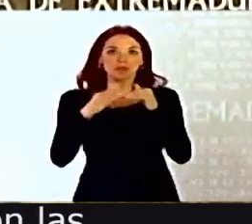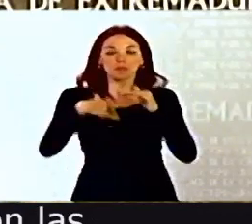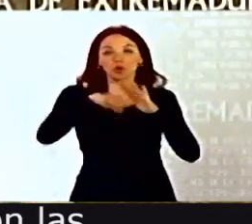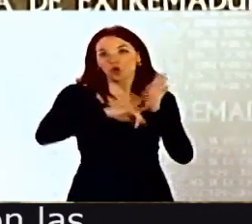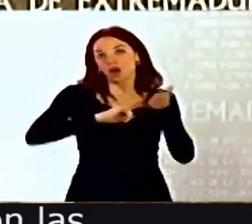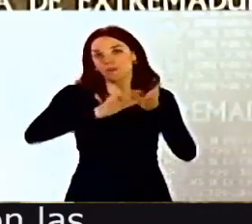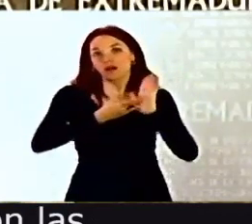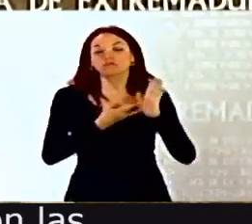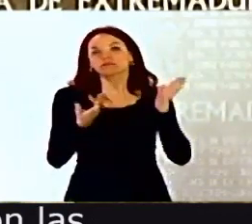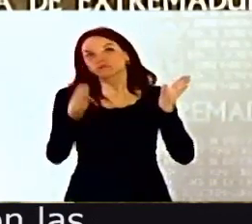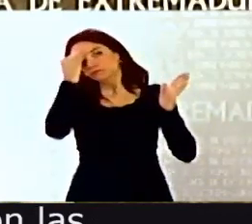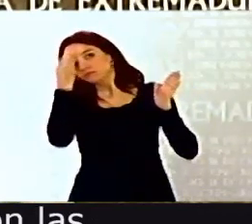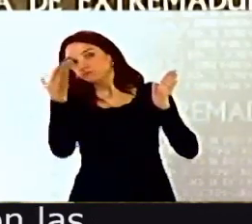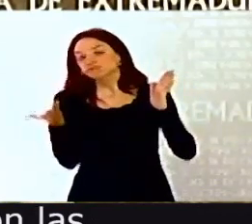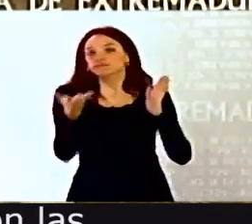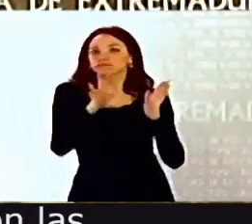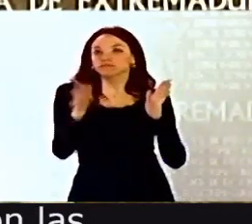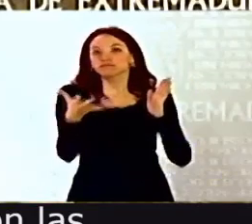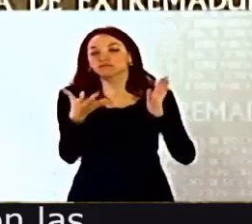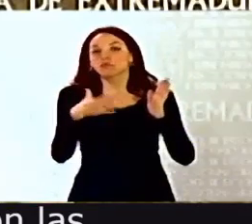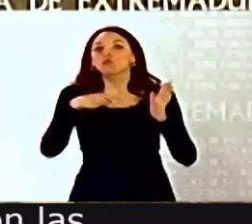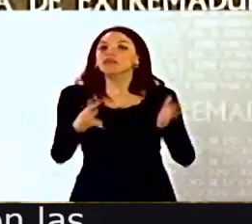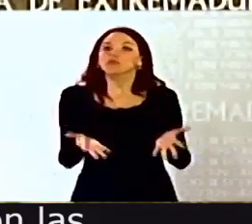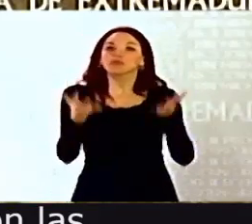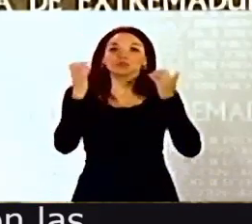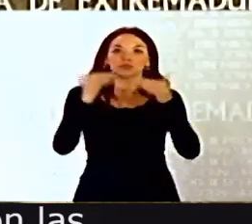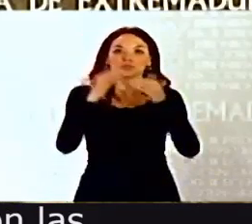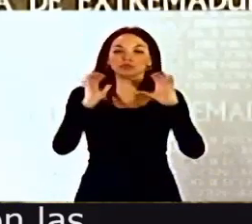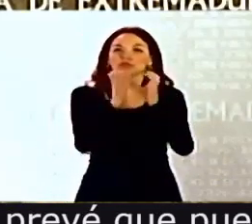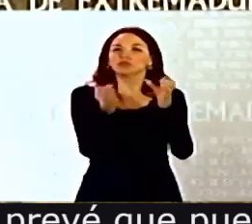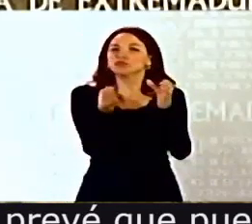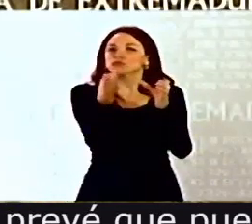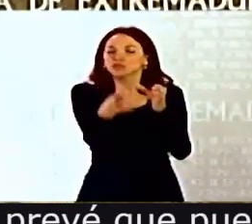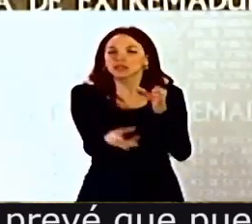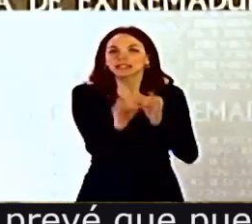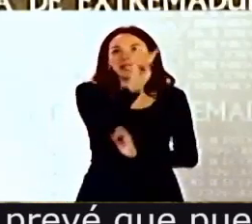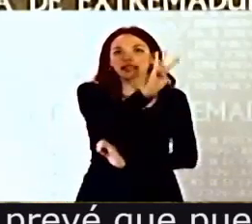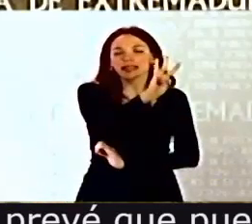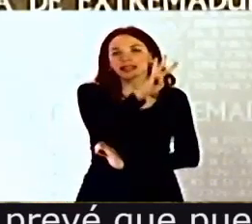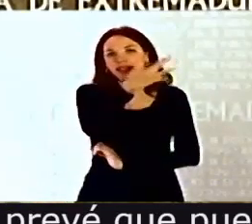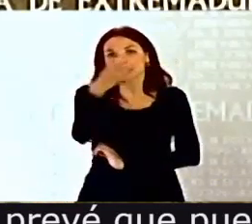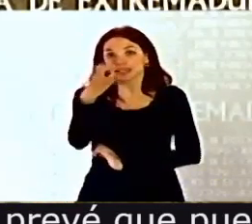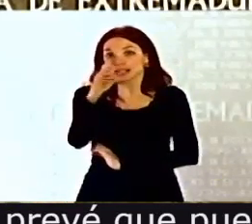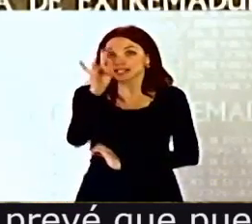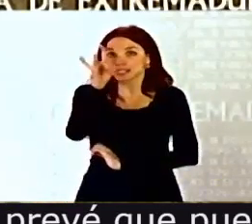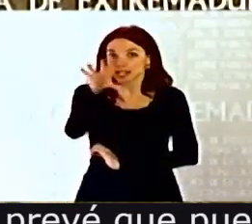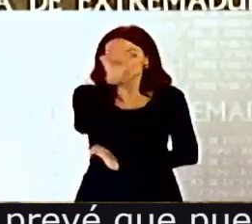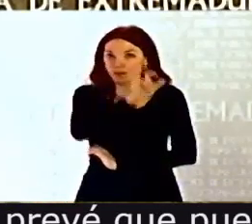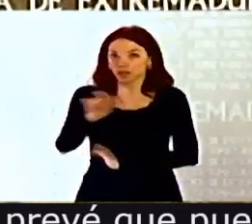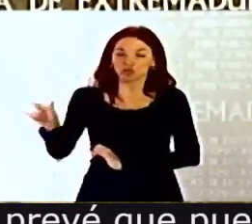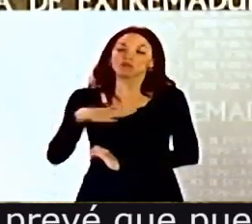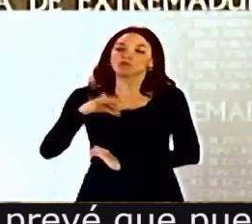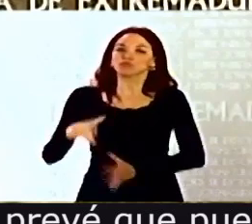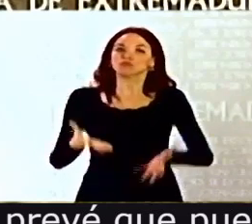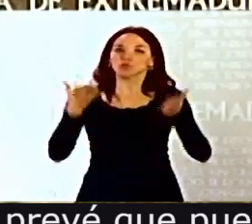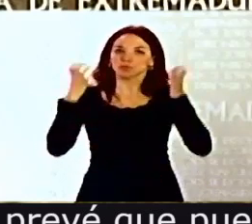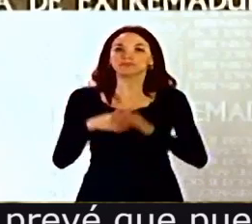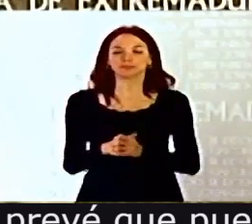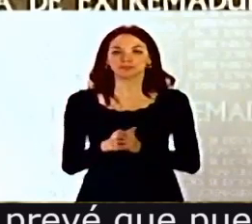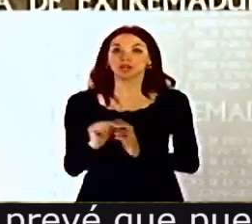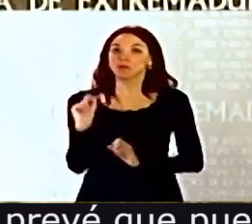prevé que puedan beneficiarse un total de 315 personas. La primera